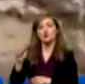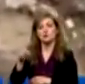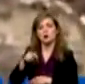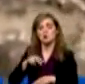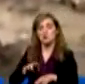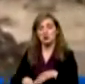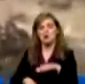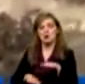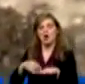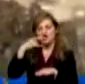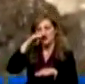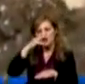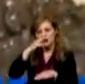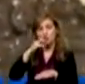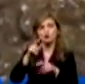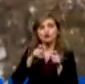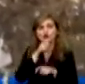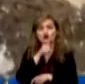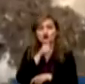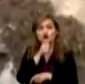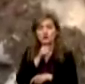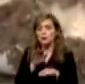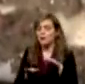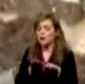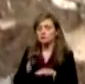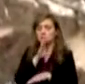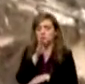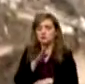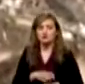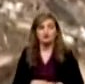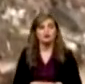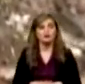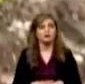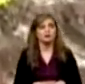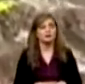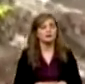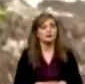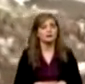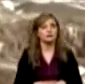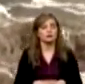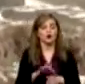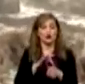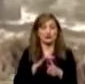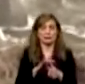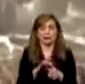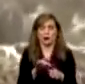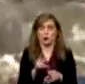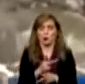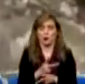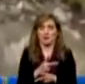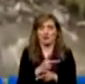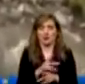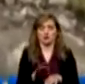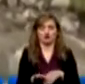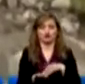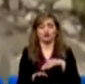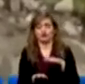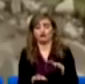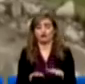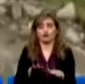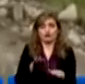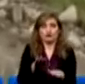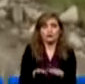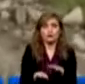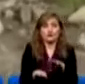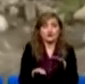Por favor, señor alcalde, ayúdenos, tenga la bondad. Caminando por aquí con mucho cuidado porque realmente está